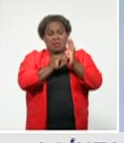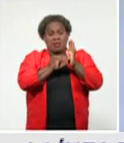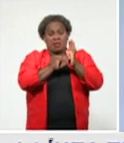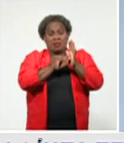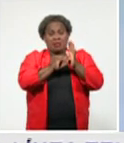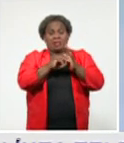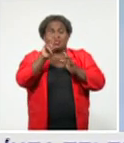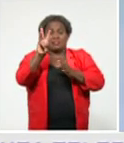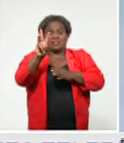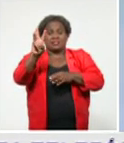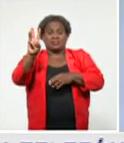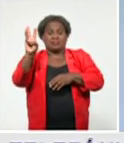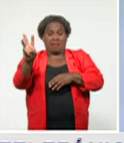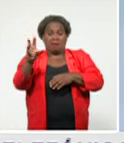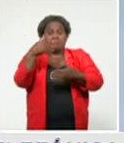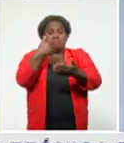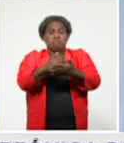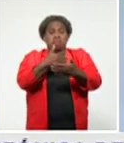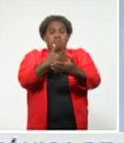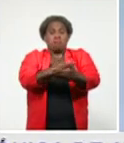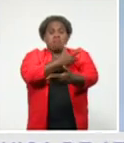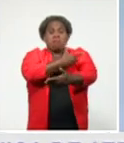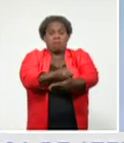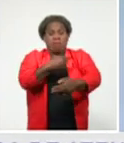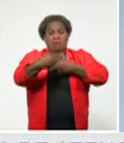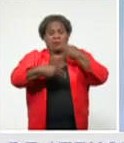336.333 muestras realizadas y